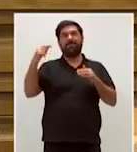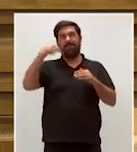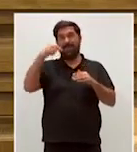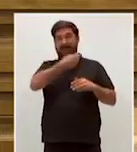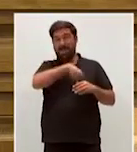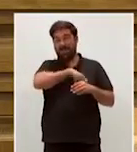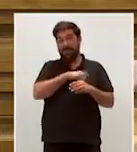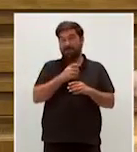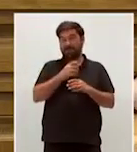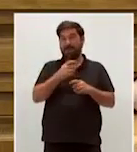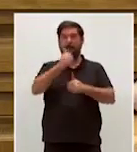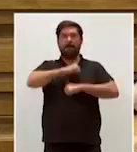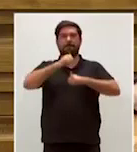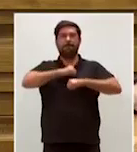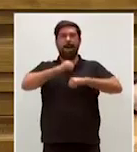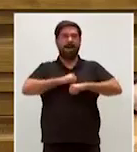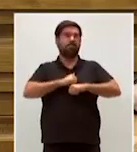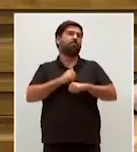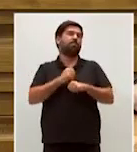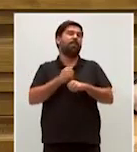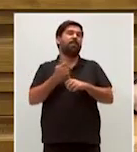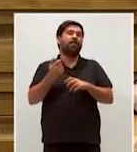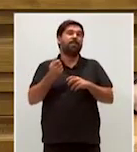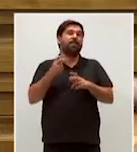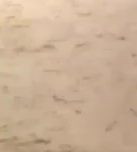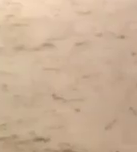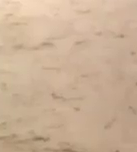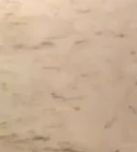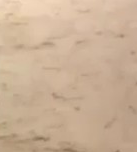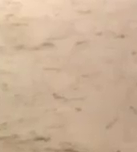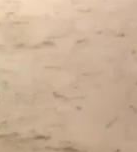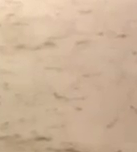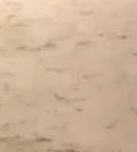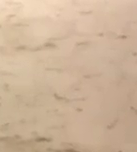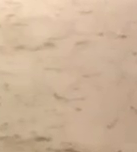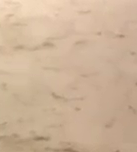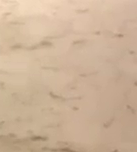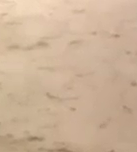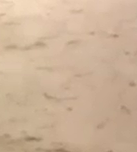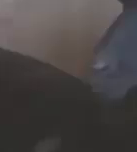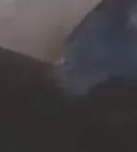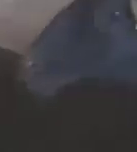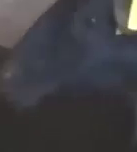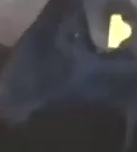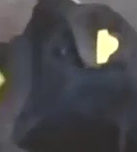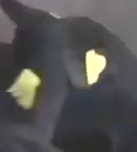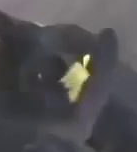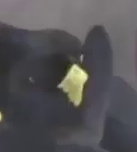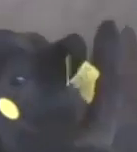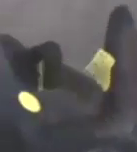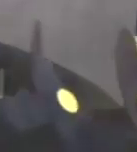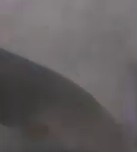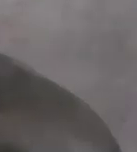alertado de que ya se han sacrificado más de 40.000 animales por lo que Núñez se ha mostrado preocupado ante esta grave crisis